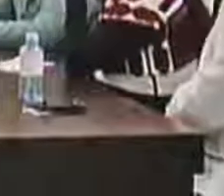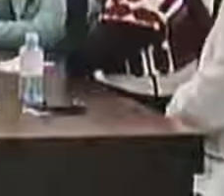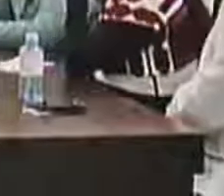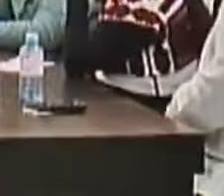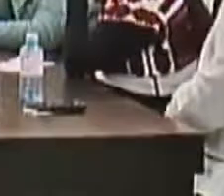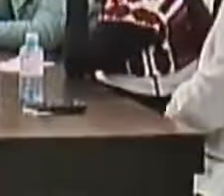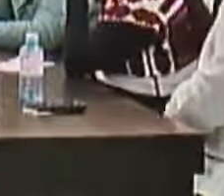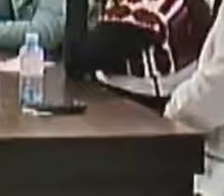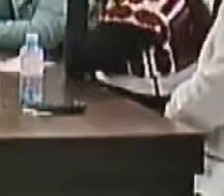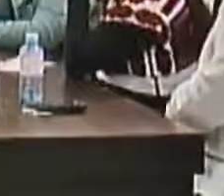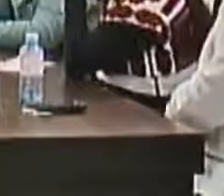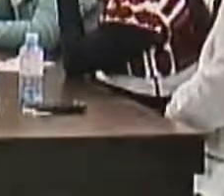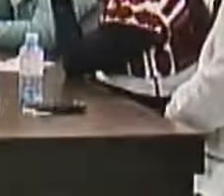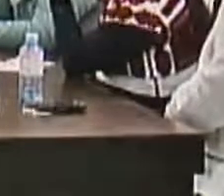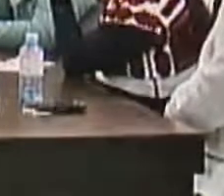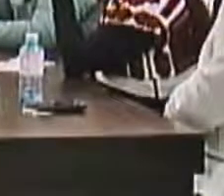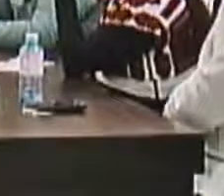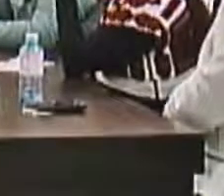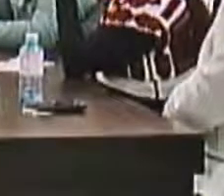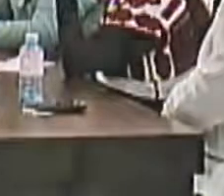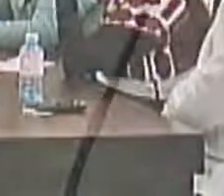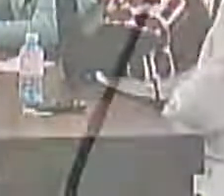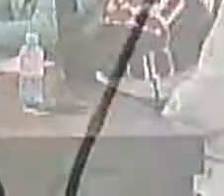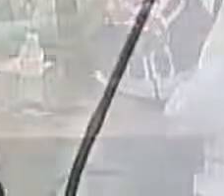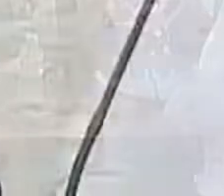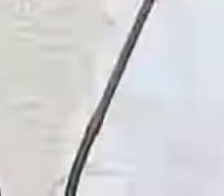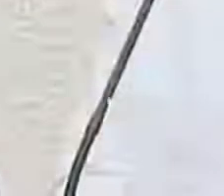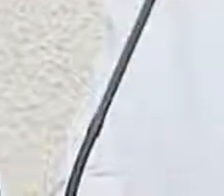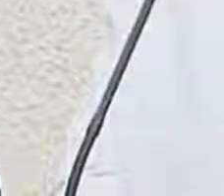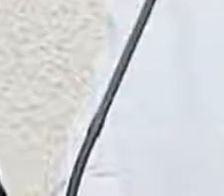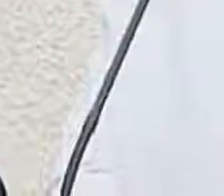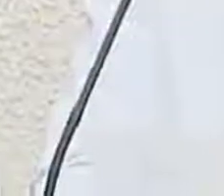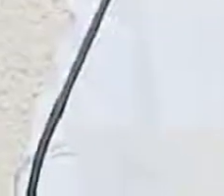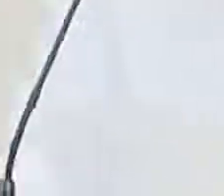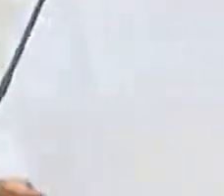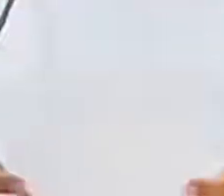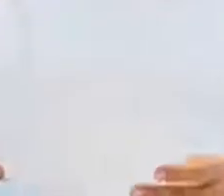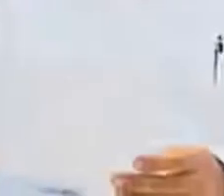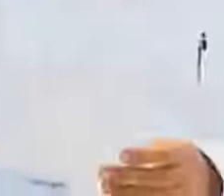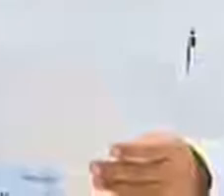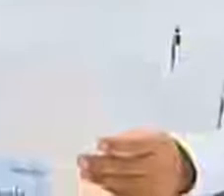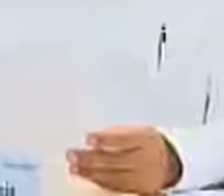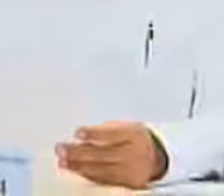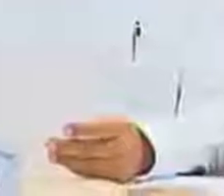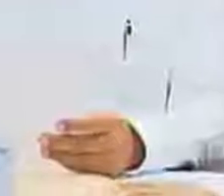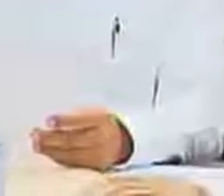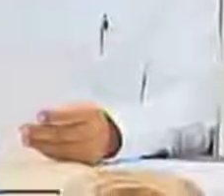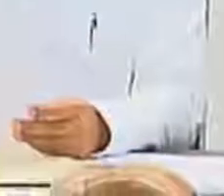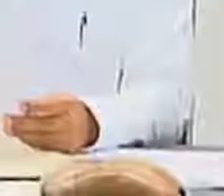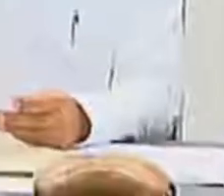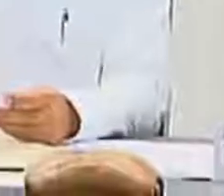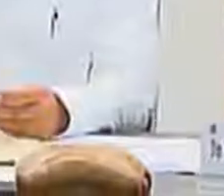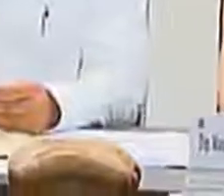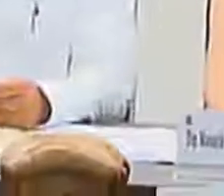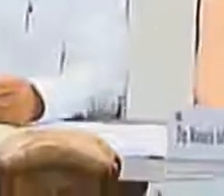david molina gomez secretario del campo en los trabajos de esta soberanía popular gracias por su comparecencia ciudadano